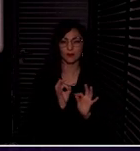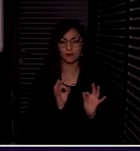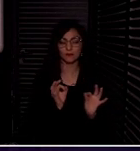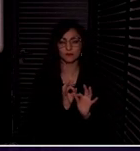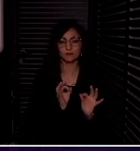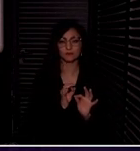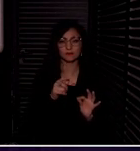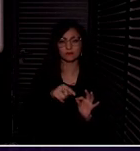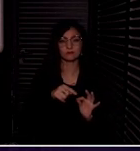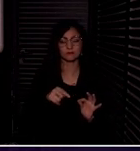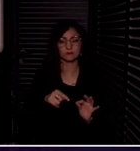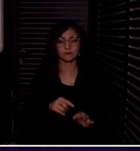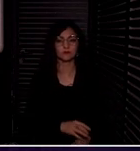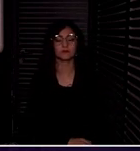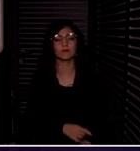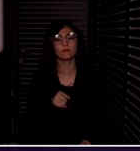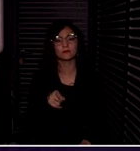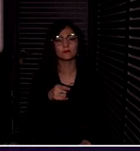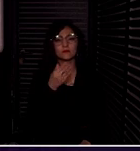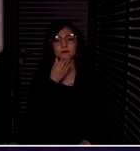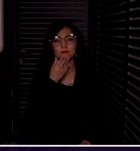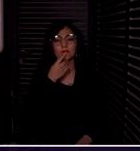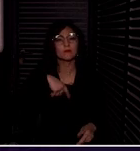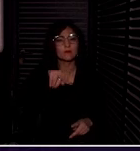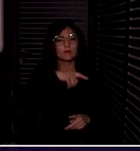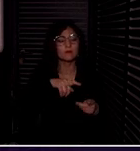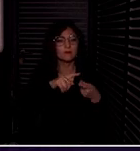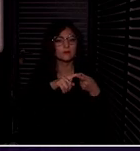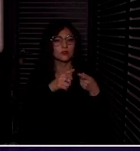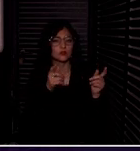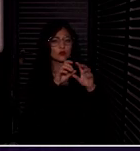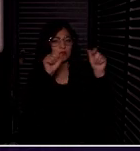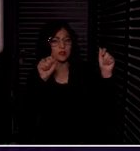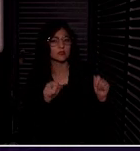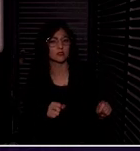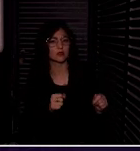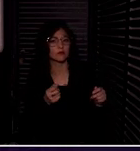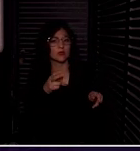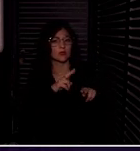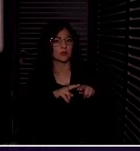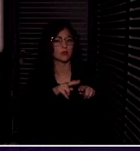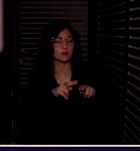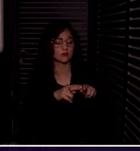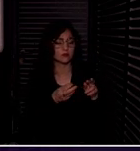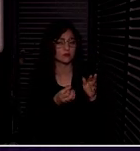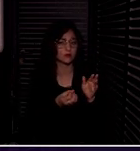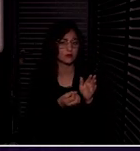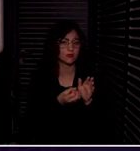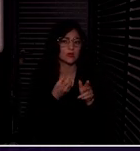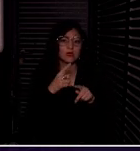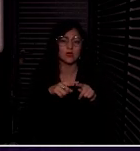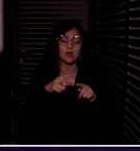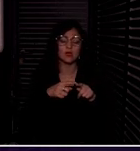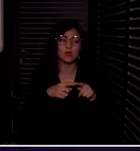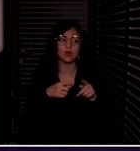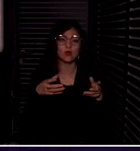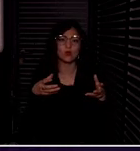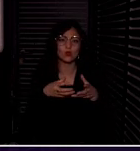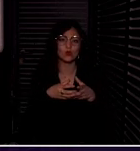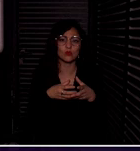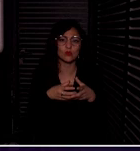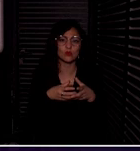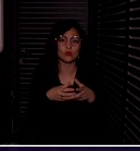informe McBride, no le voy a hacer historia de lo que significó el informe McBride, pero había varias tesis que siguen siendo válidas. Una de ellas es la cooperación